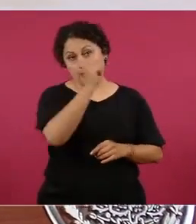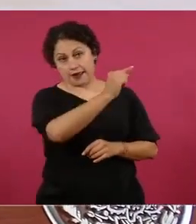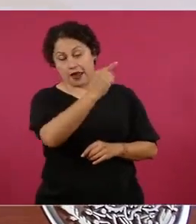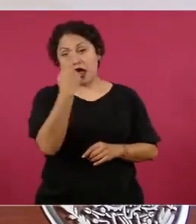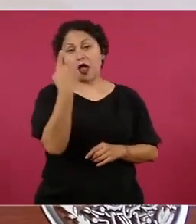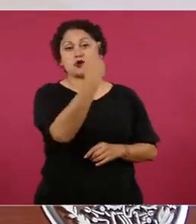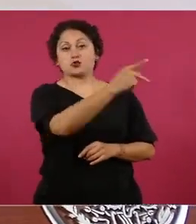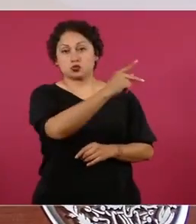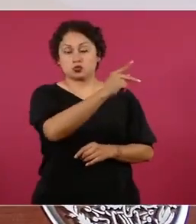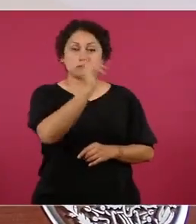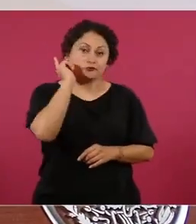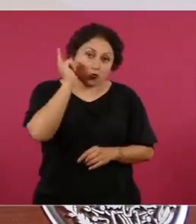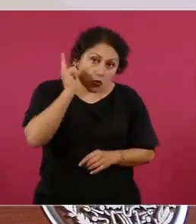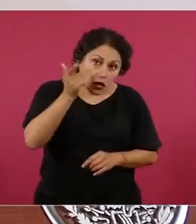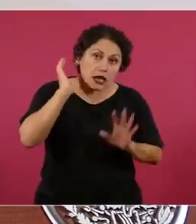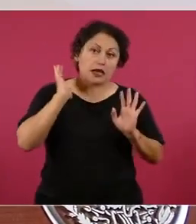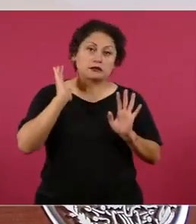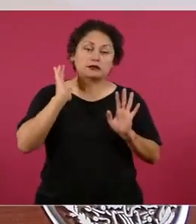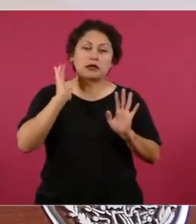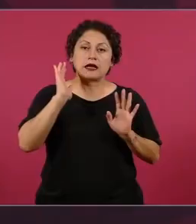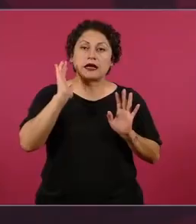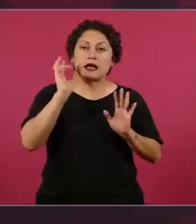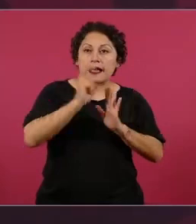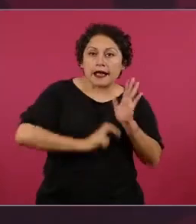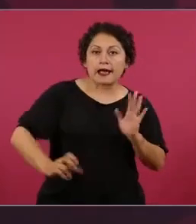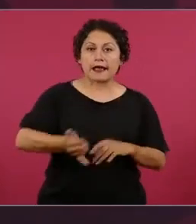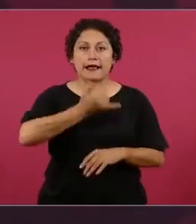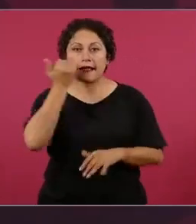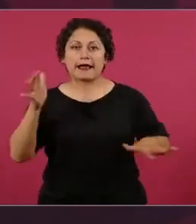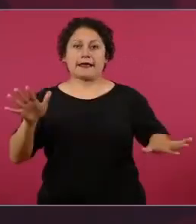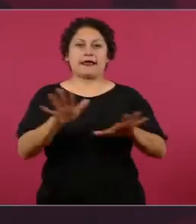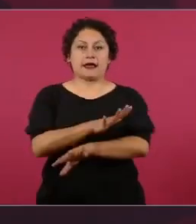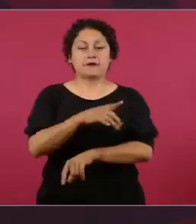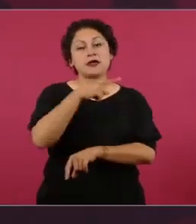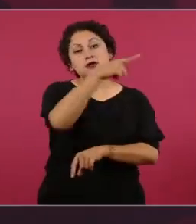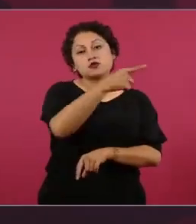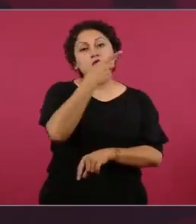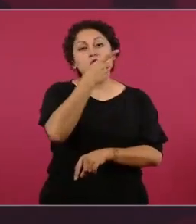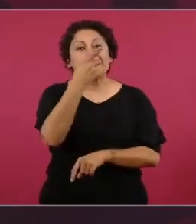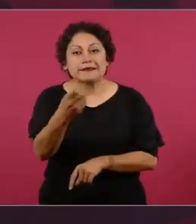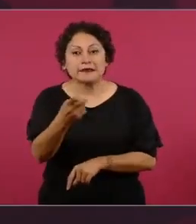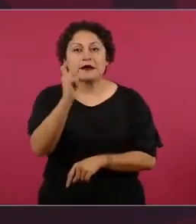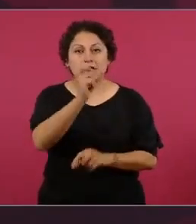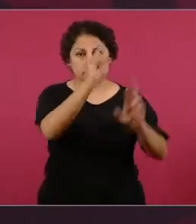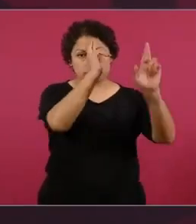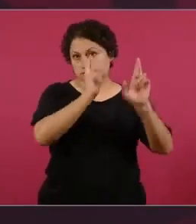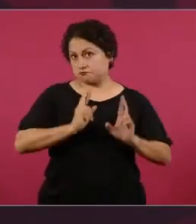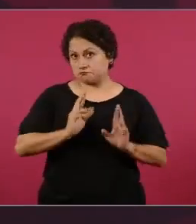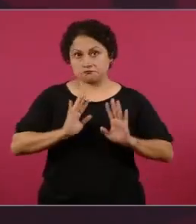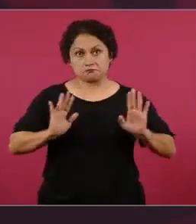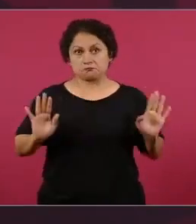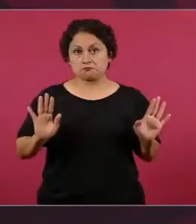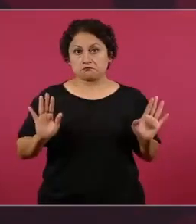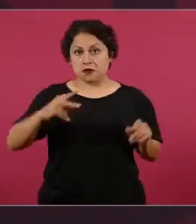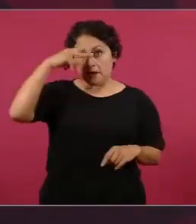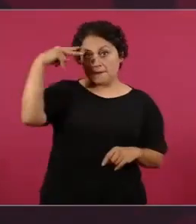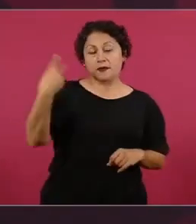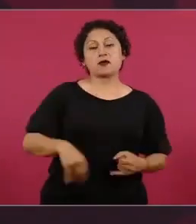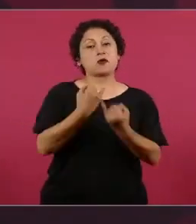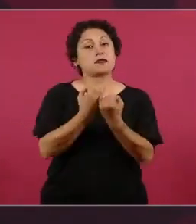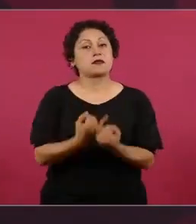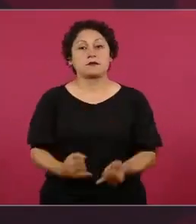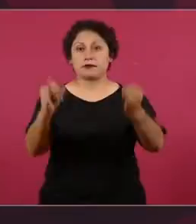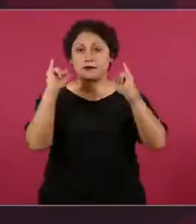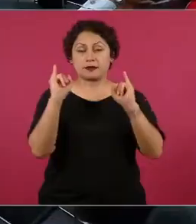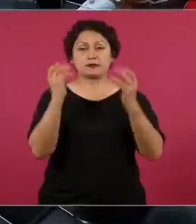una ratificación de que van a hacer respetos de la independencia de México. Por